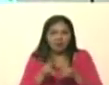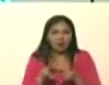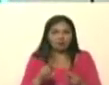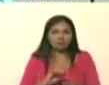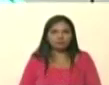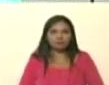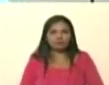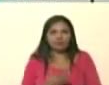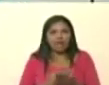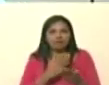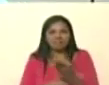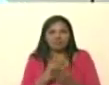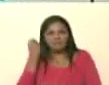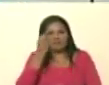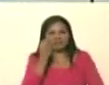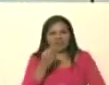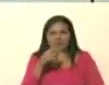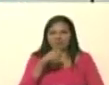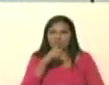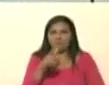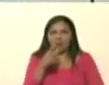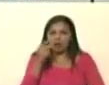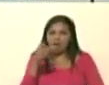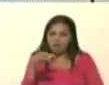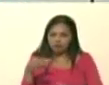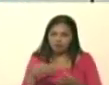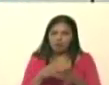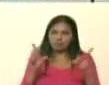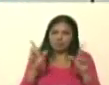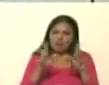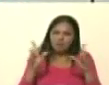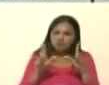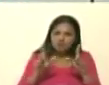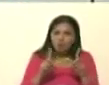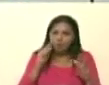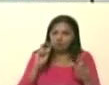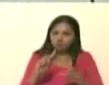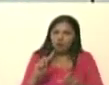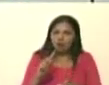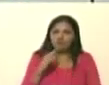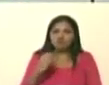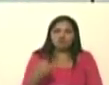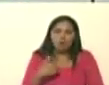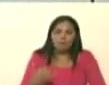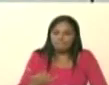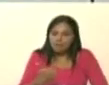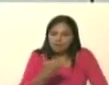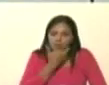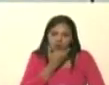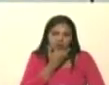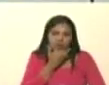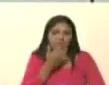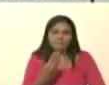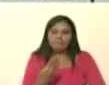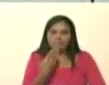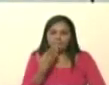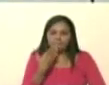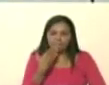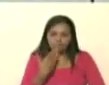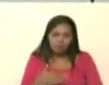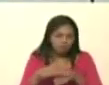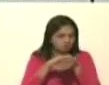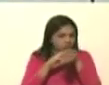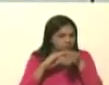y adelantados contra una serie y me equivoqué y pido excusas